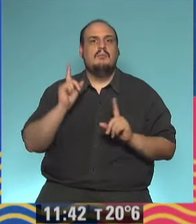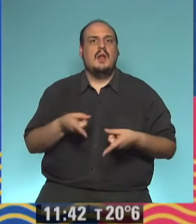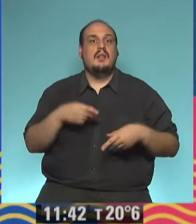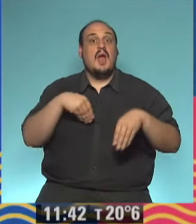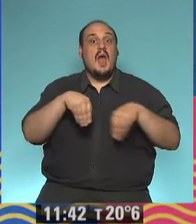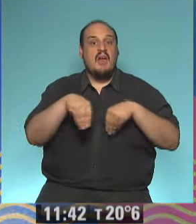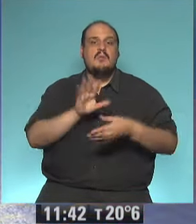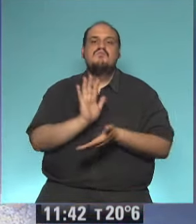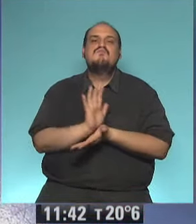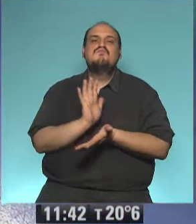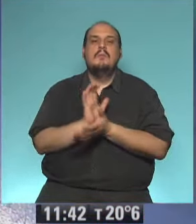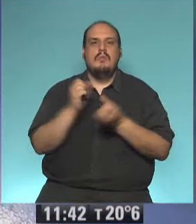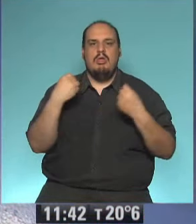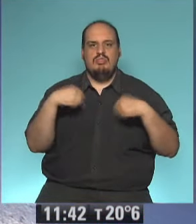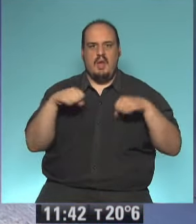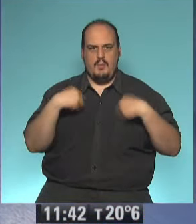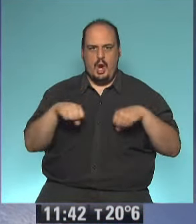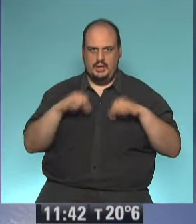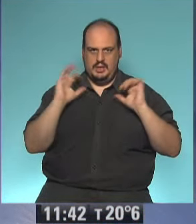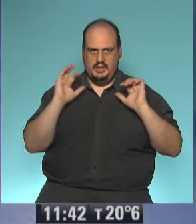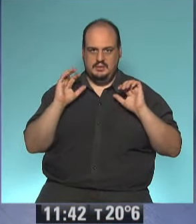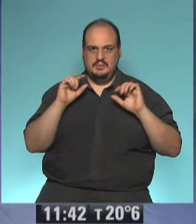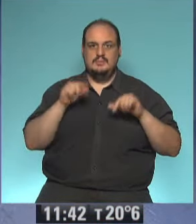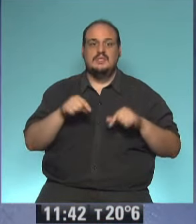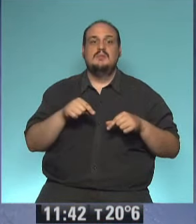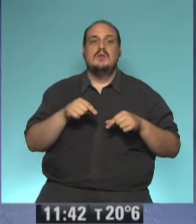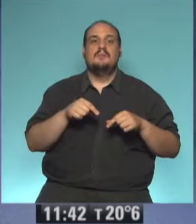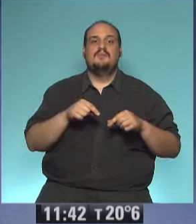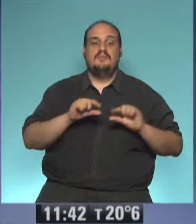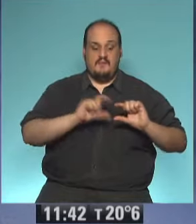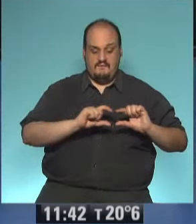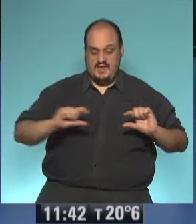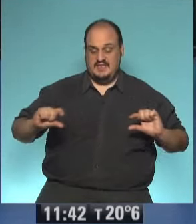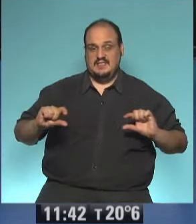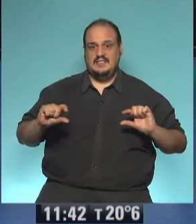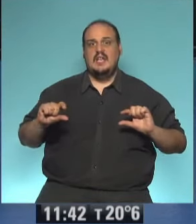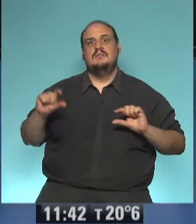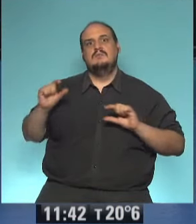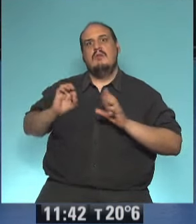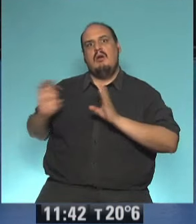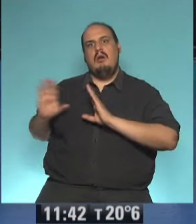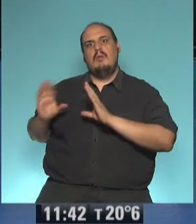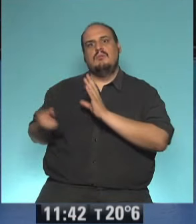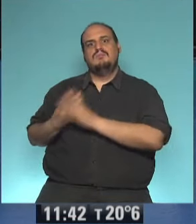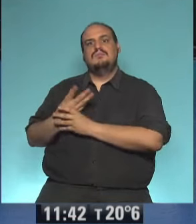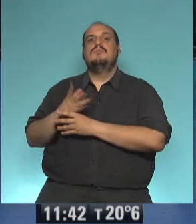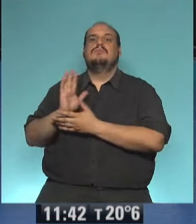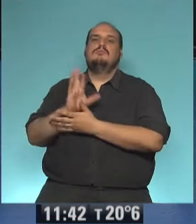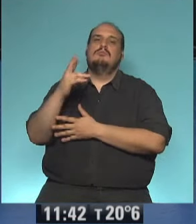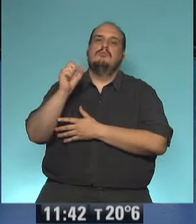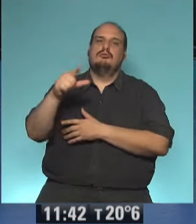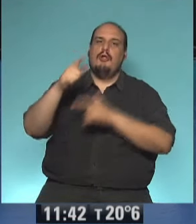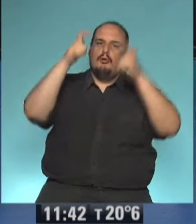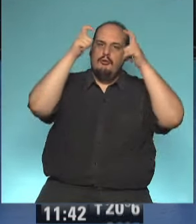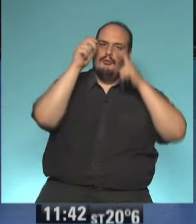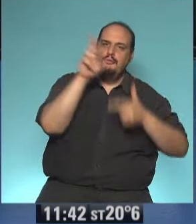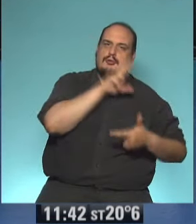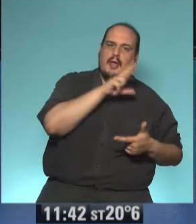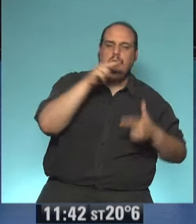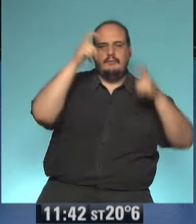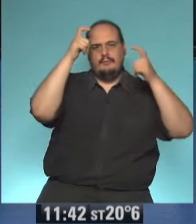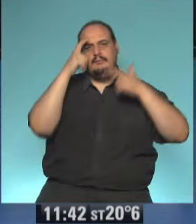un deporte. Pues es un deporte, claro que sí. Justamente las fichas hablábamos que se construyeron en ese momento personificando a la reina, el